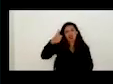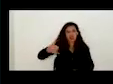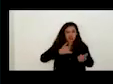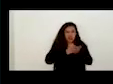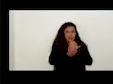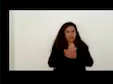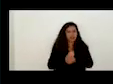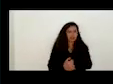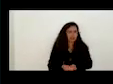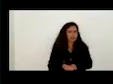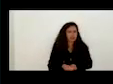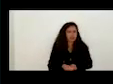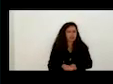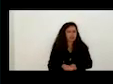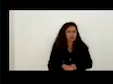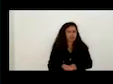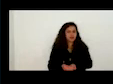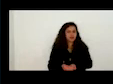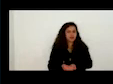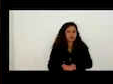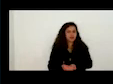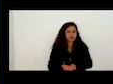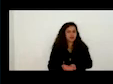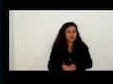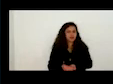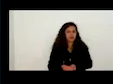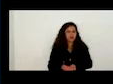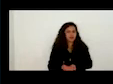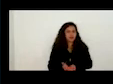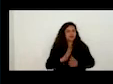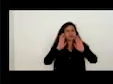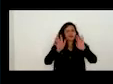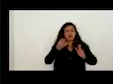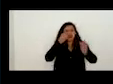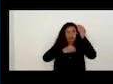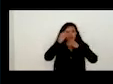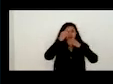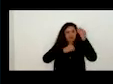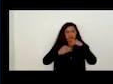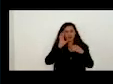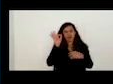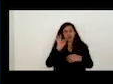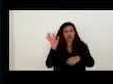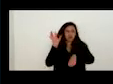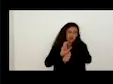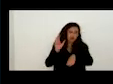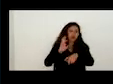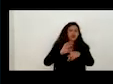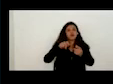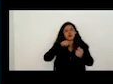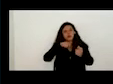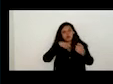Ujú. Em, ya en lo que es la comida, pues puede ser huevo,